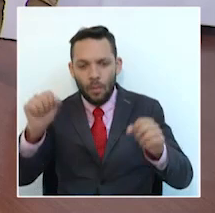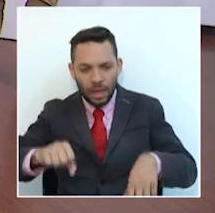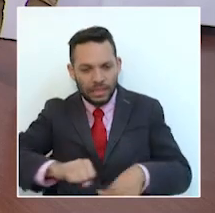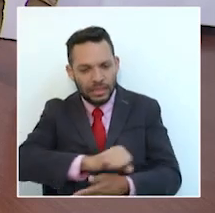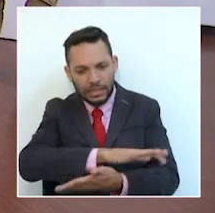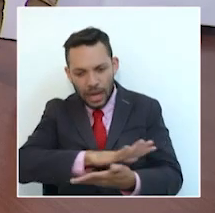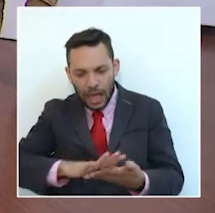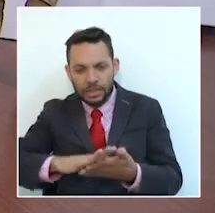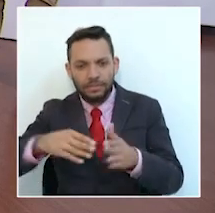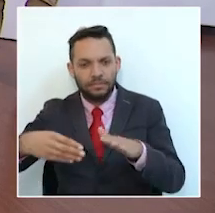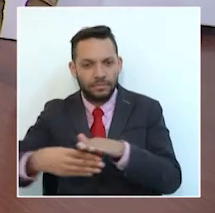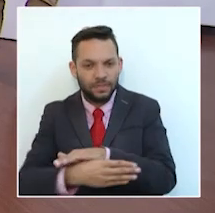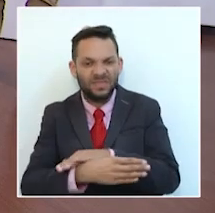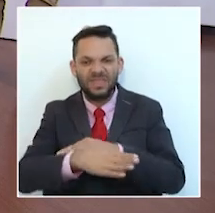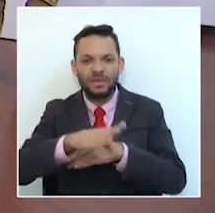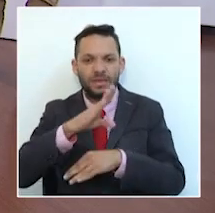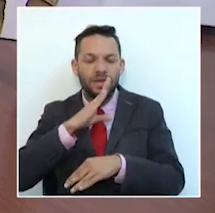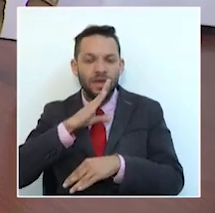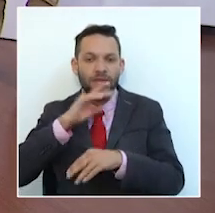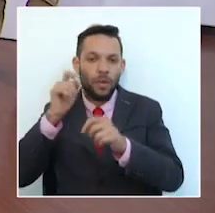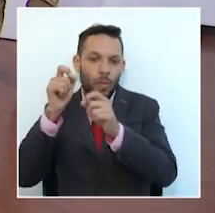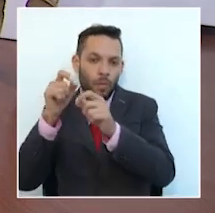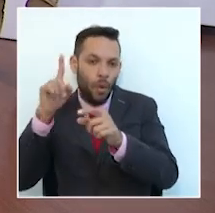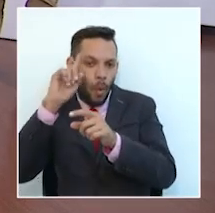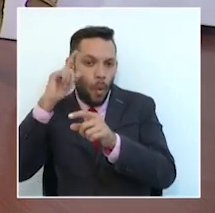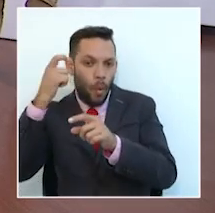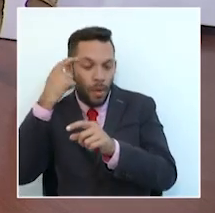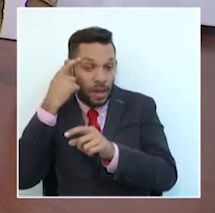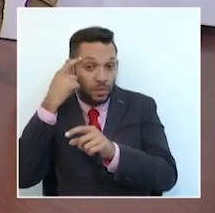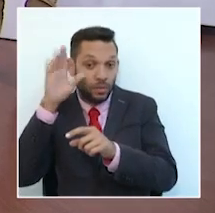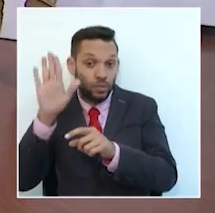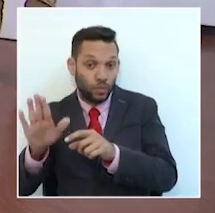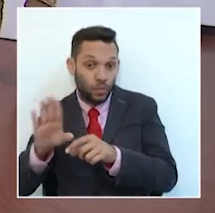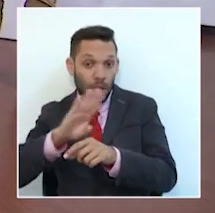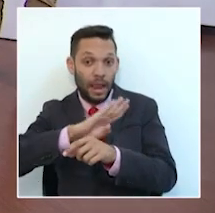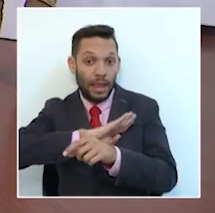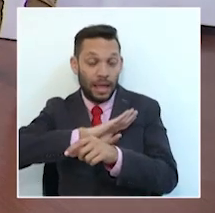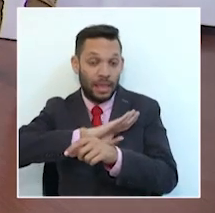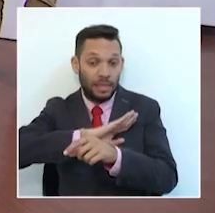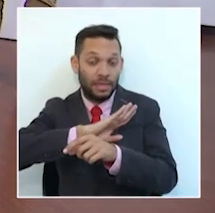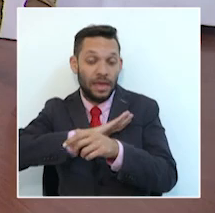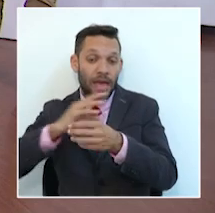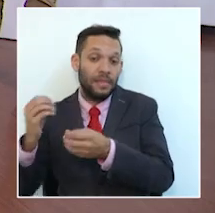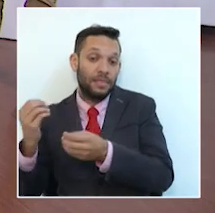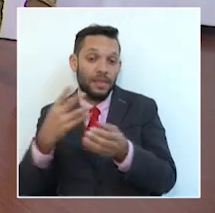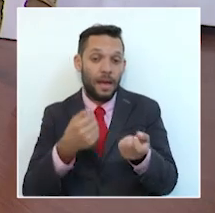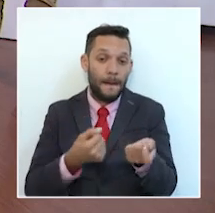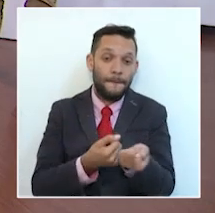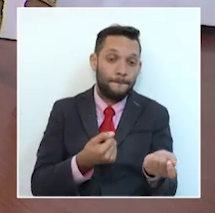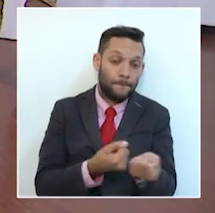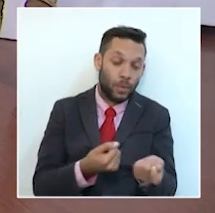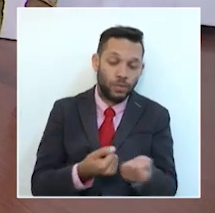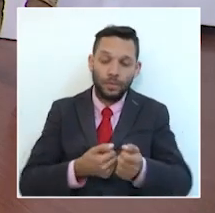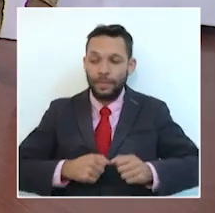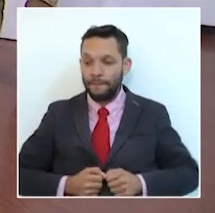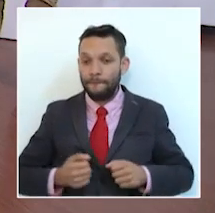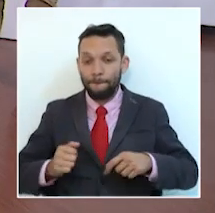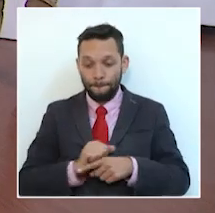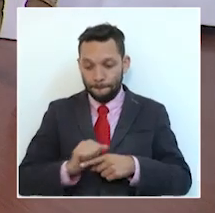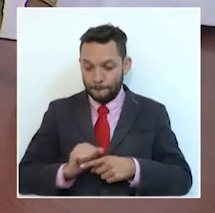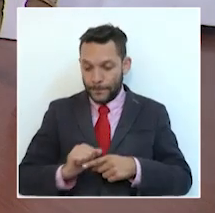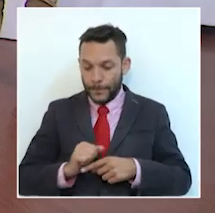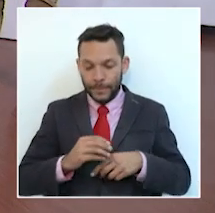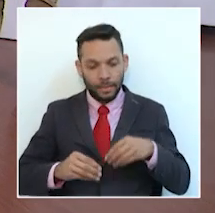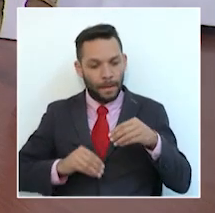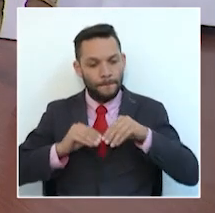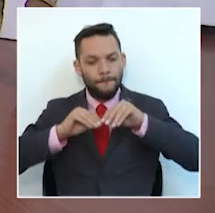libre lo subsidia el gobierno de colombia y las gobernación de caldas y villamaría estas son las prácticas que nosotros venimos llevando